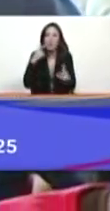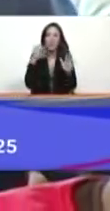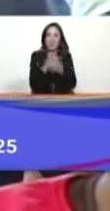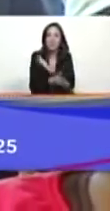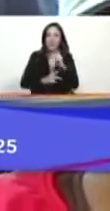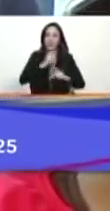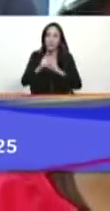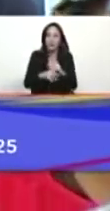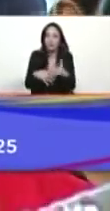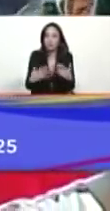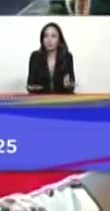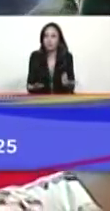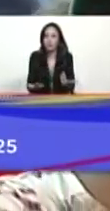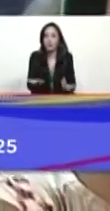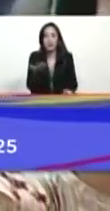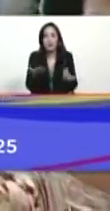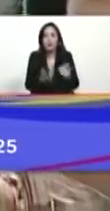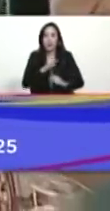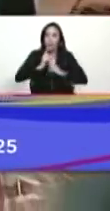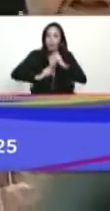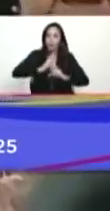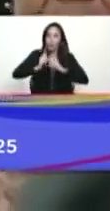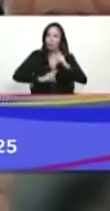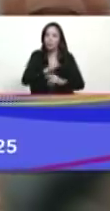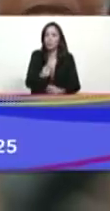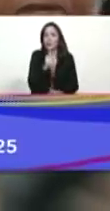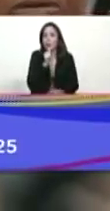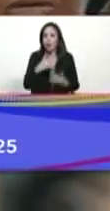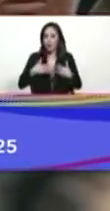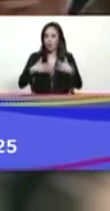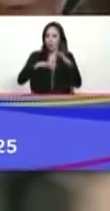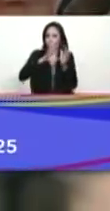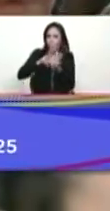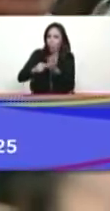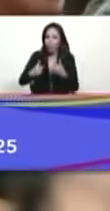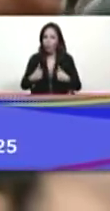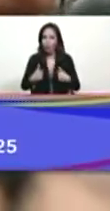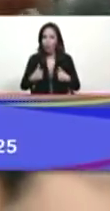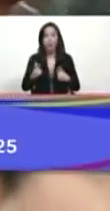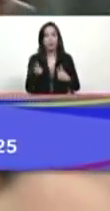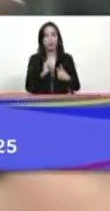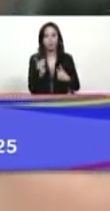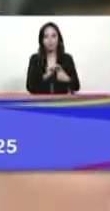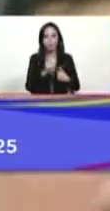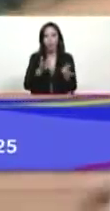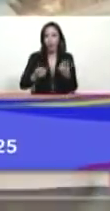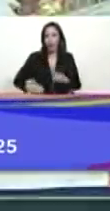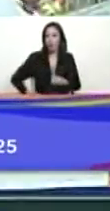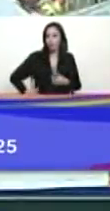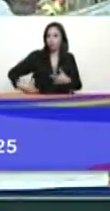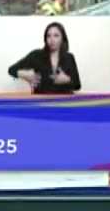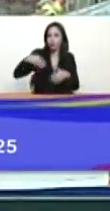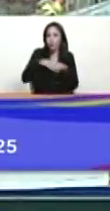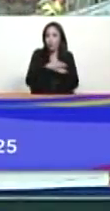Producción de riqueza. ¿Y para quién es esa riqueza? ¿Para mí? ¿Para el bolsillo de